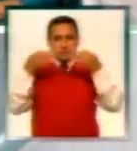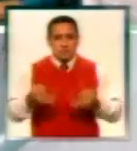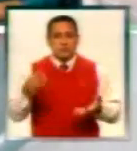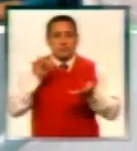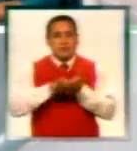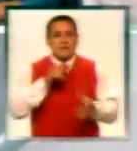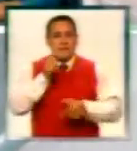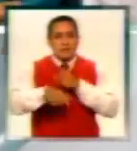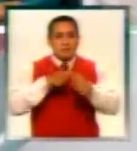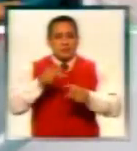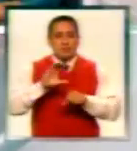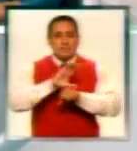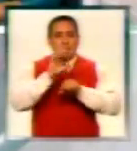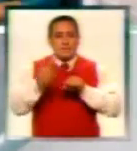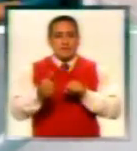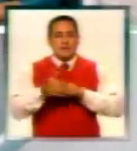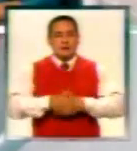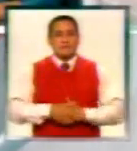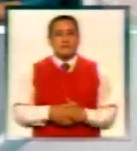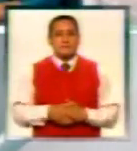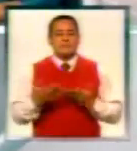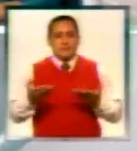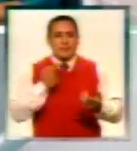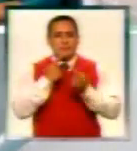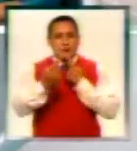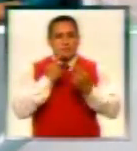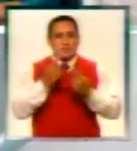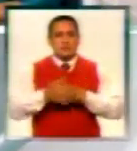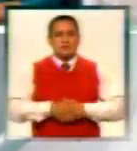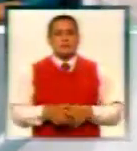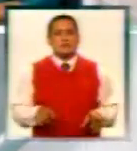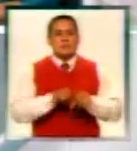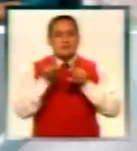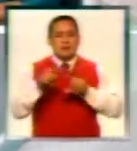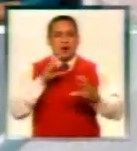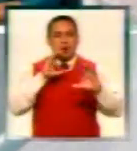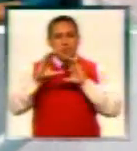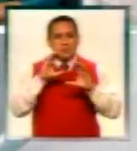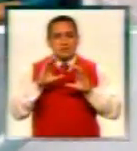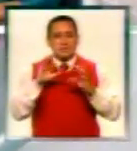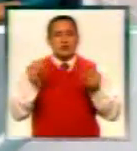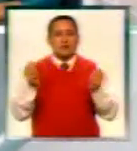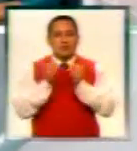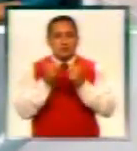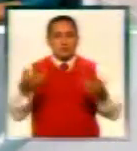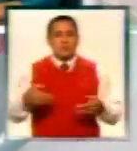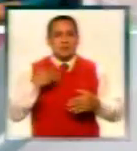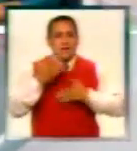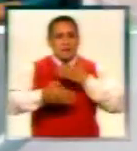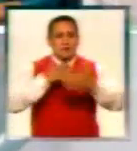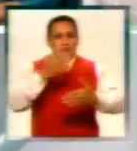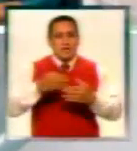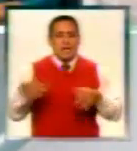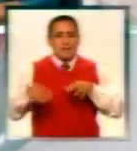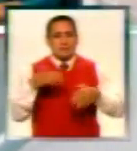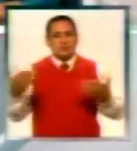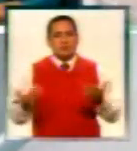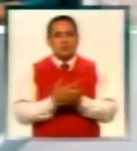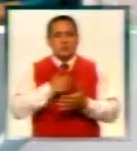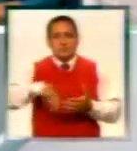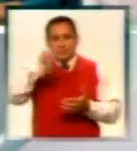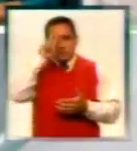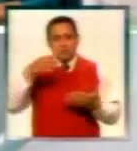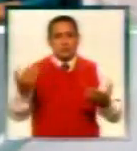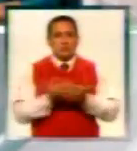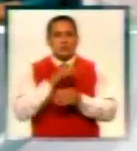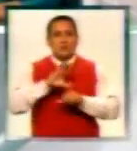que la población cajamarquina va a dialogar, va a conversar y juntos vamos a marchar hacia un nuevo Perú, hacia un